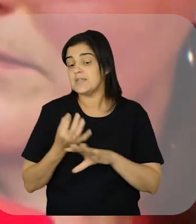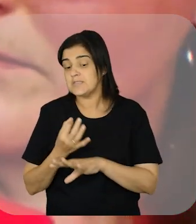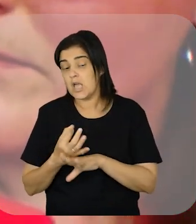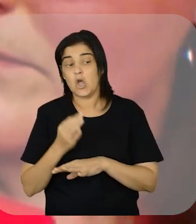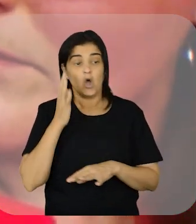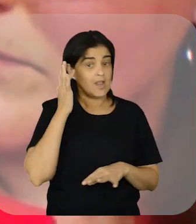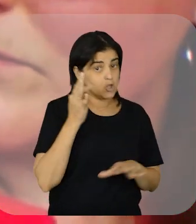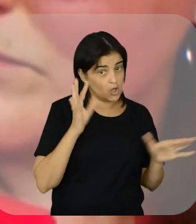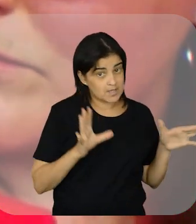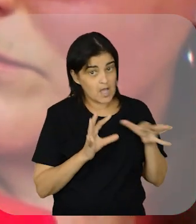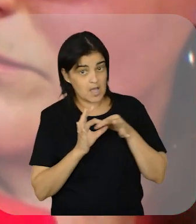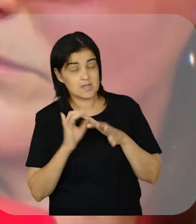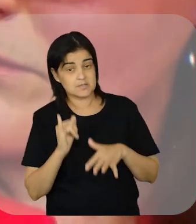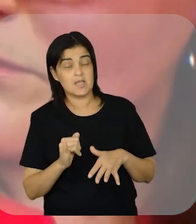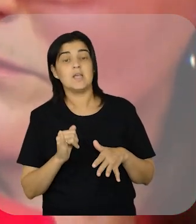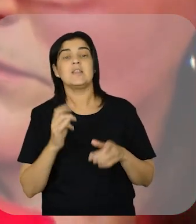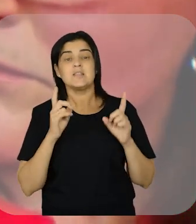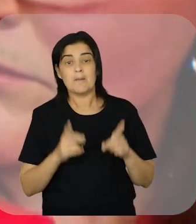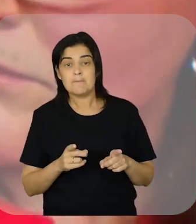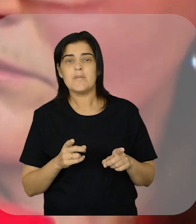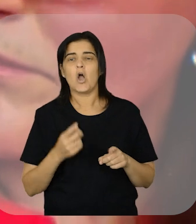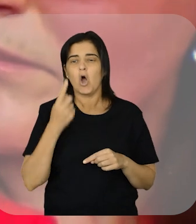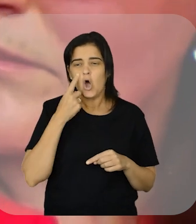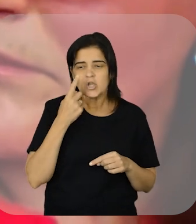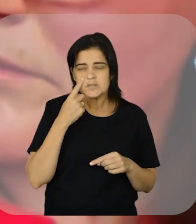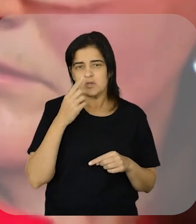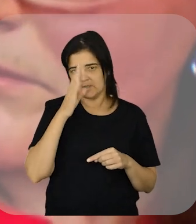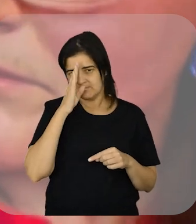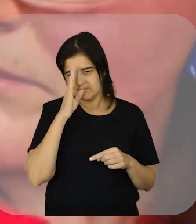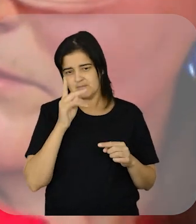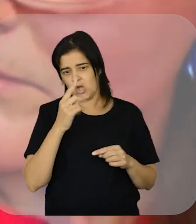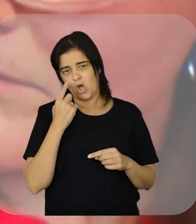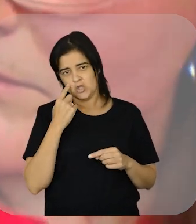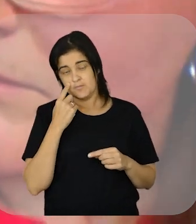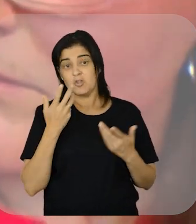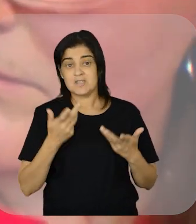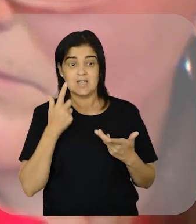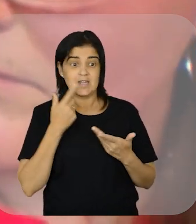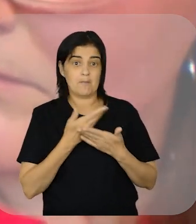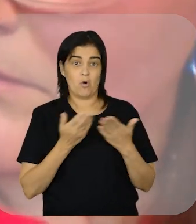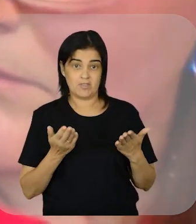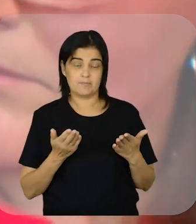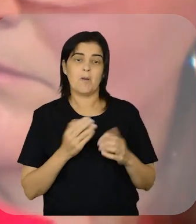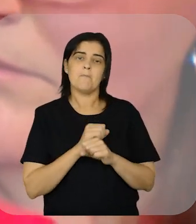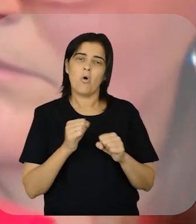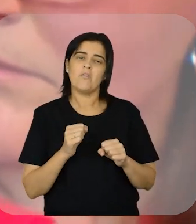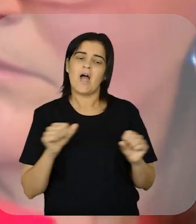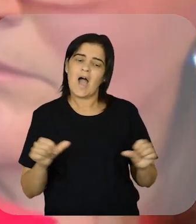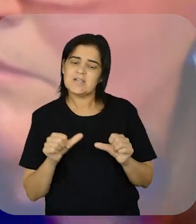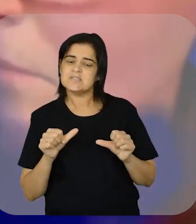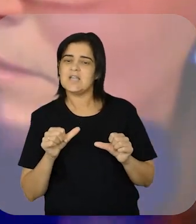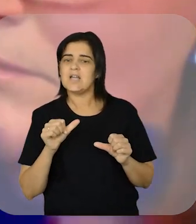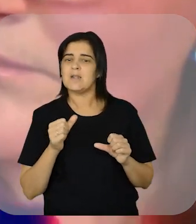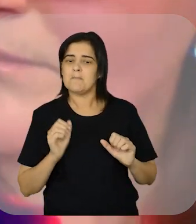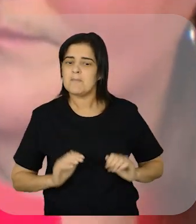pero también con producción de conocimiento, que eso es lo que también nosotros queremos destacar, ¿no? Poder producir